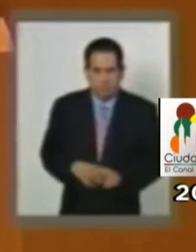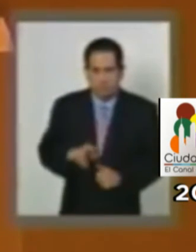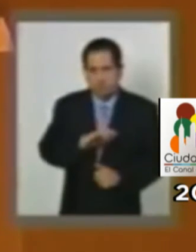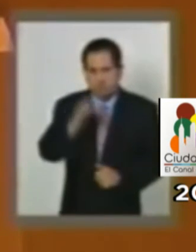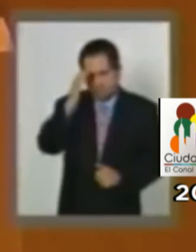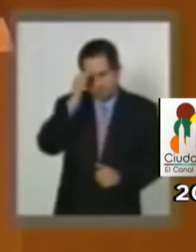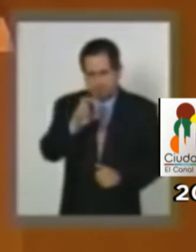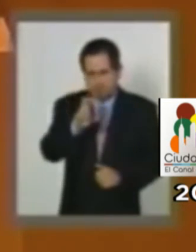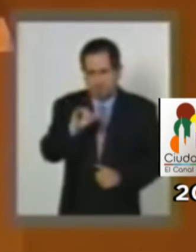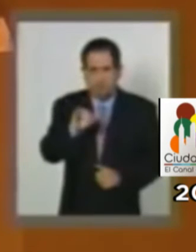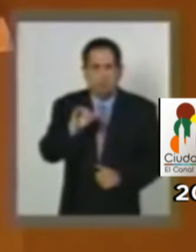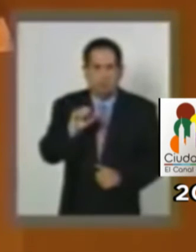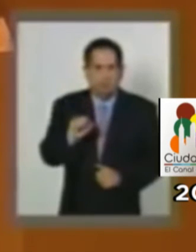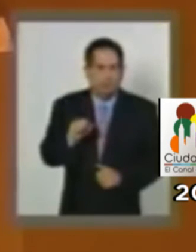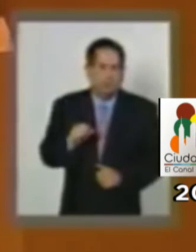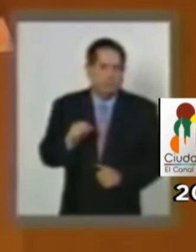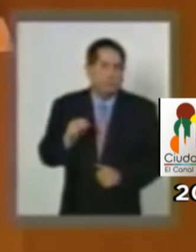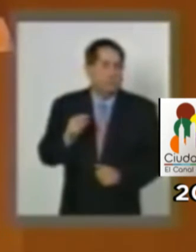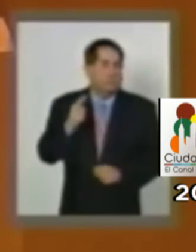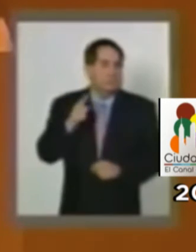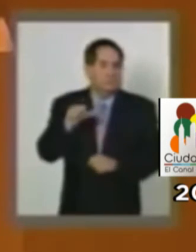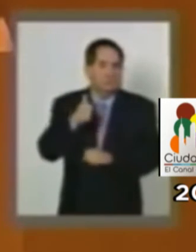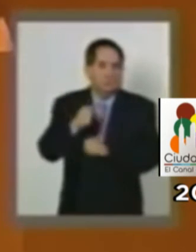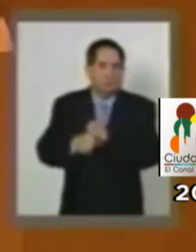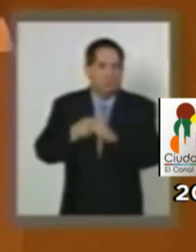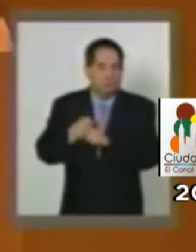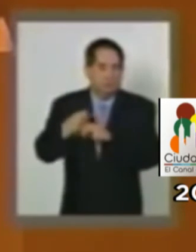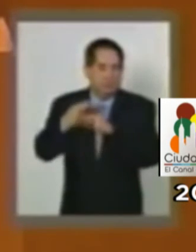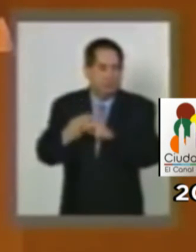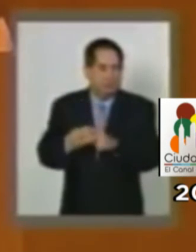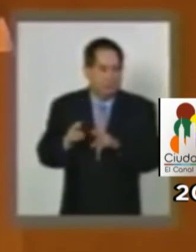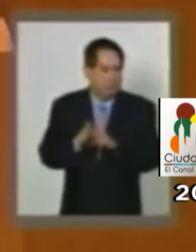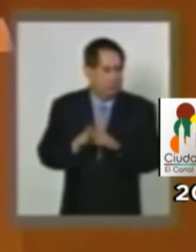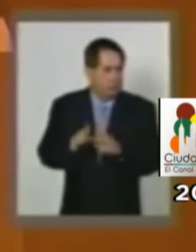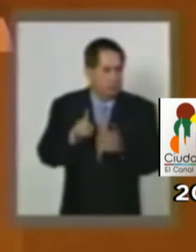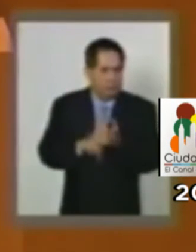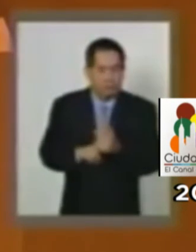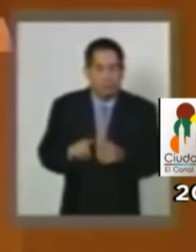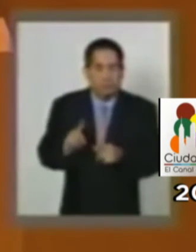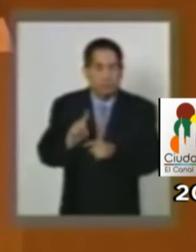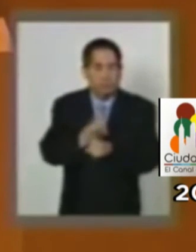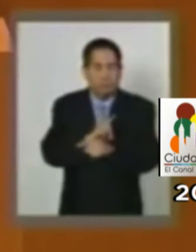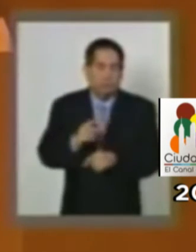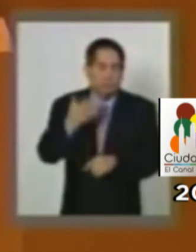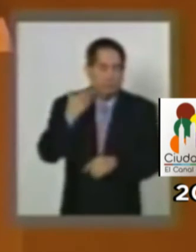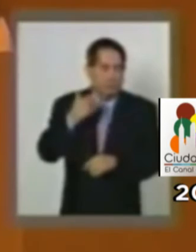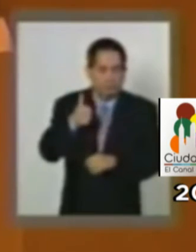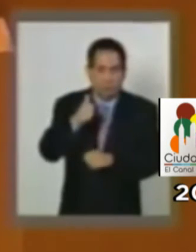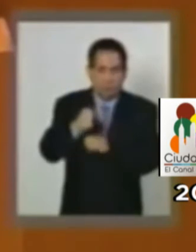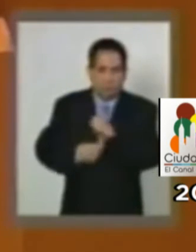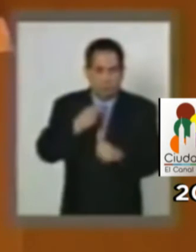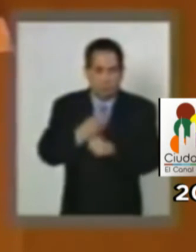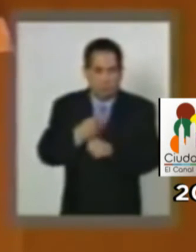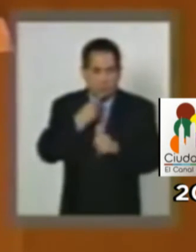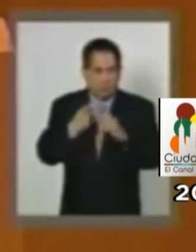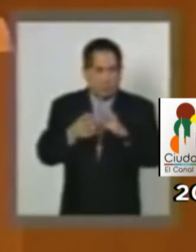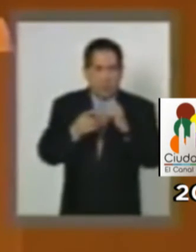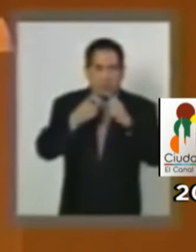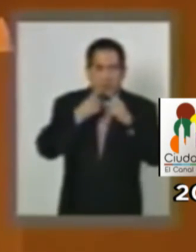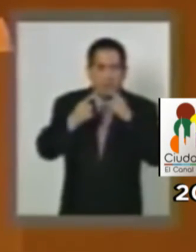se regrese a la Cámara de Diputados. Vamos a ir nos vamos a ir con la señal en vivo y en directo desde el Senado de la República para